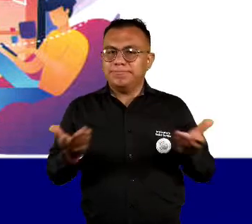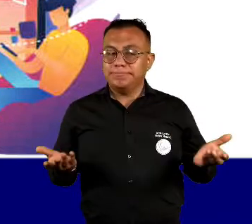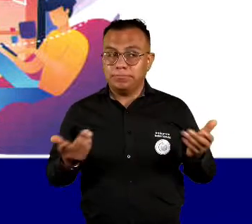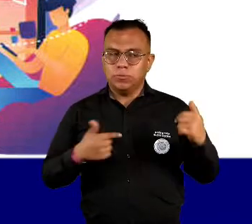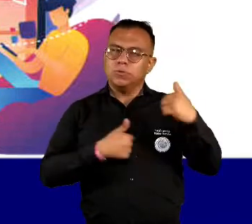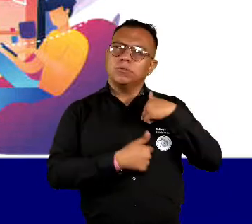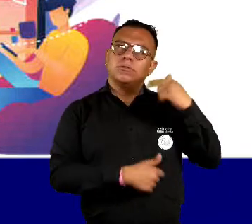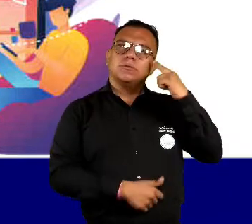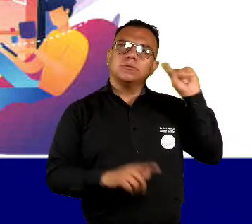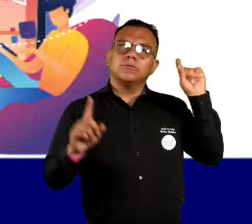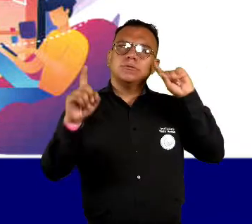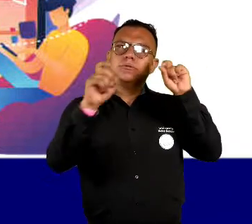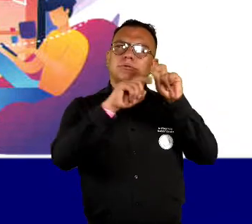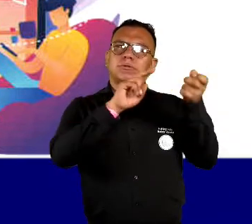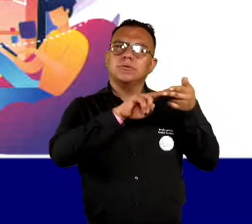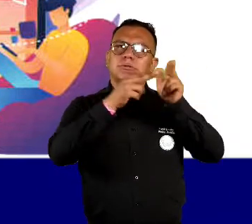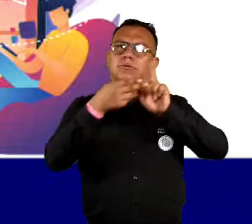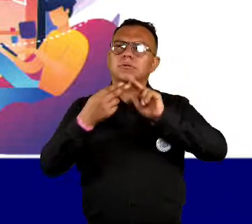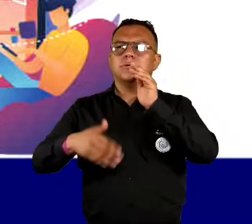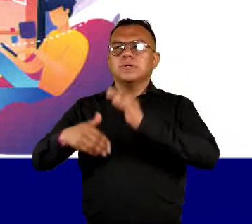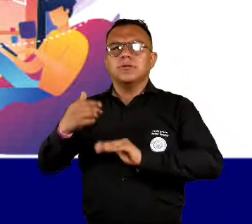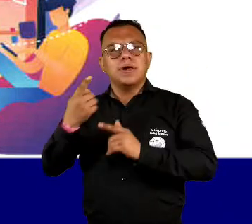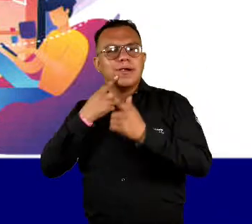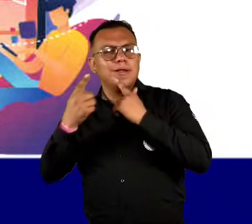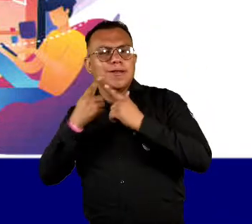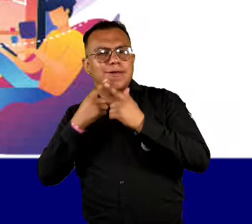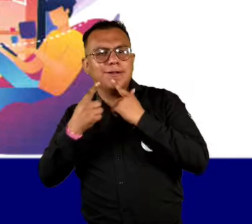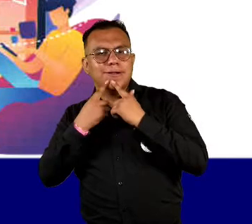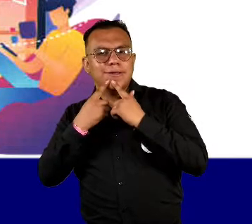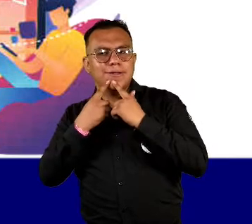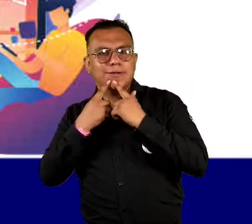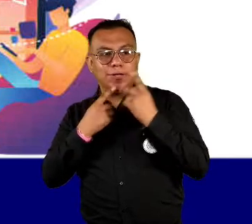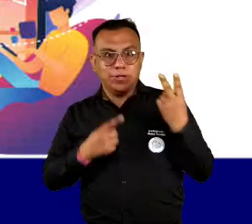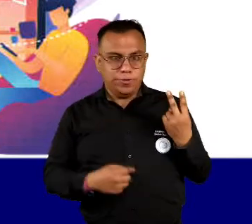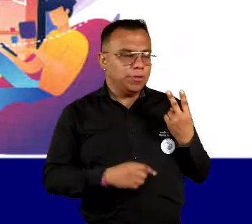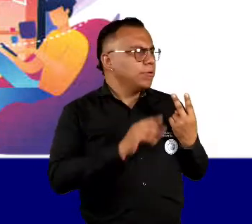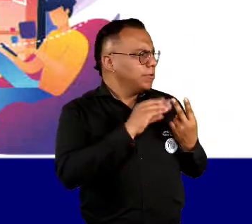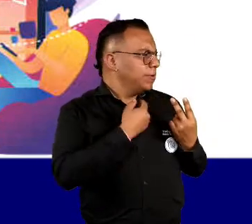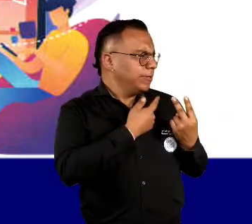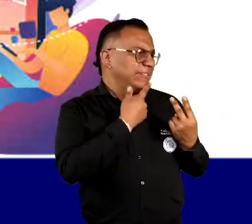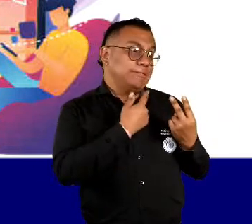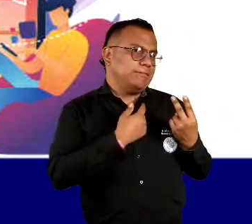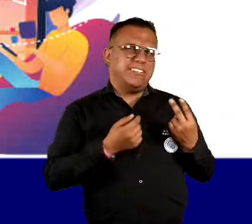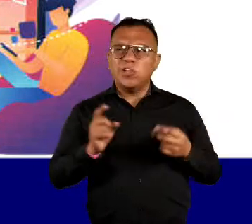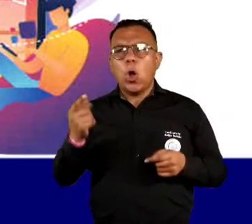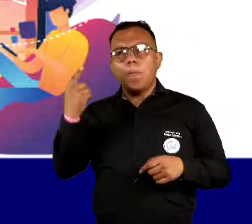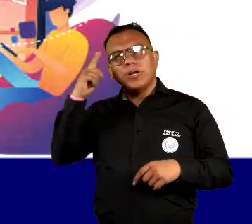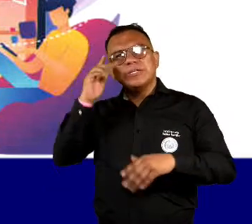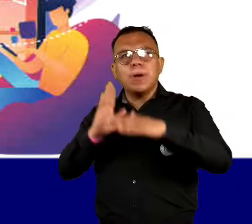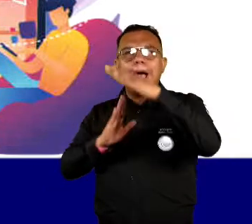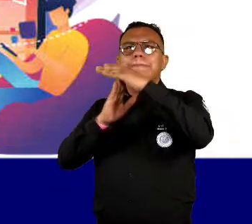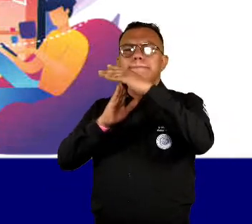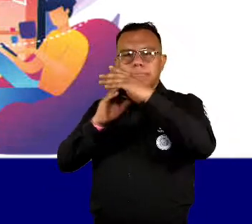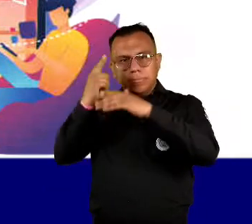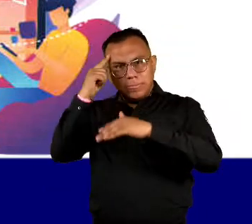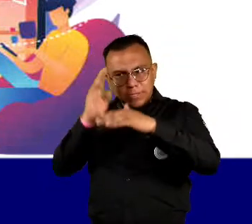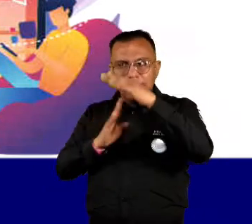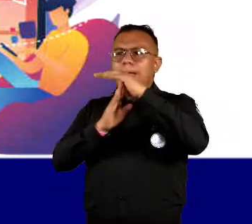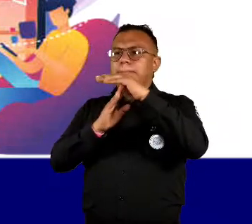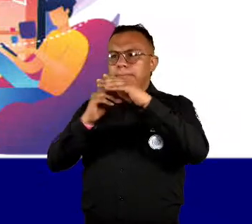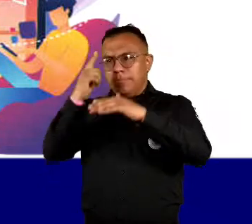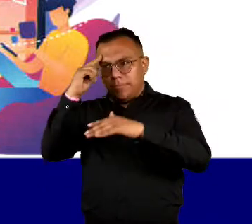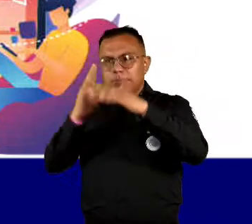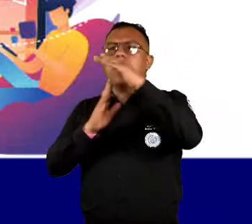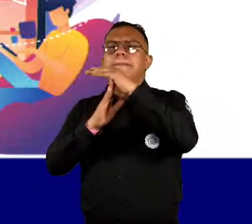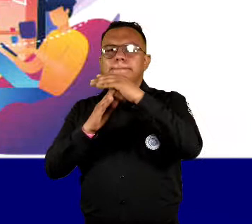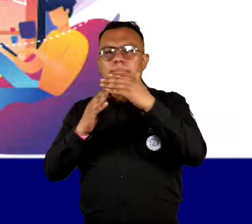yo a uno de los socios cuando iniciamos hablábamos de esto Él me decía no eso te frena la creatividad y yo le